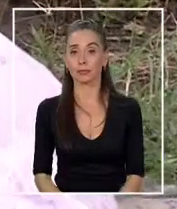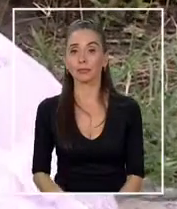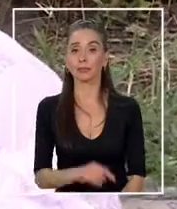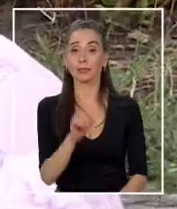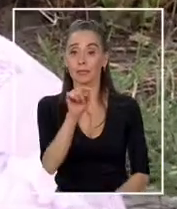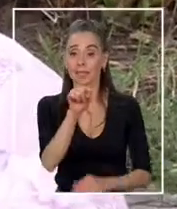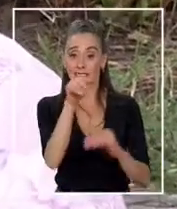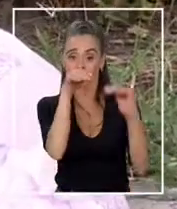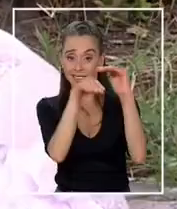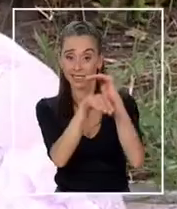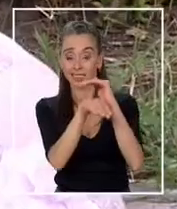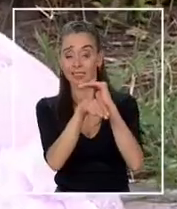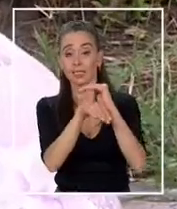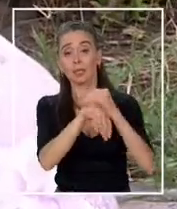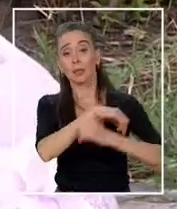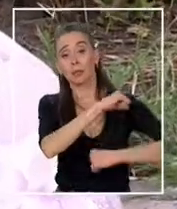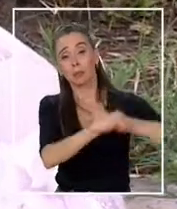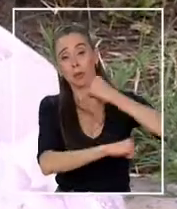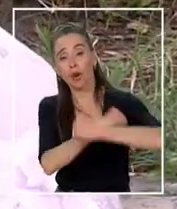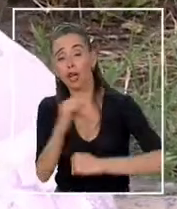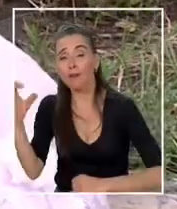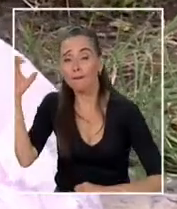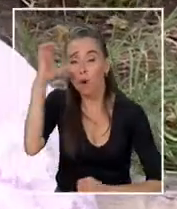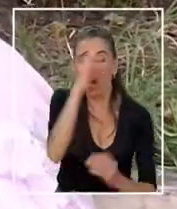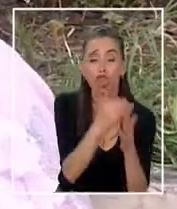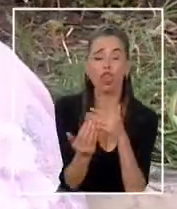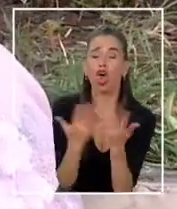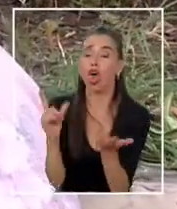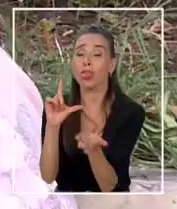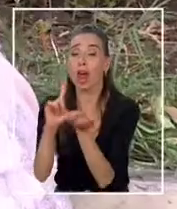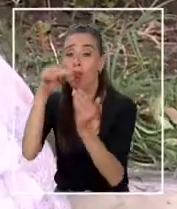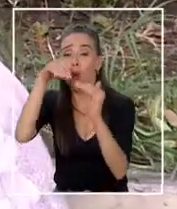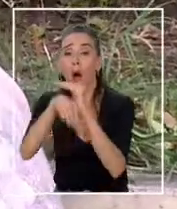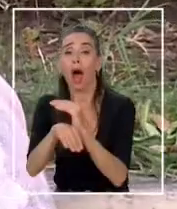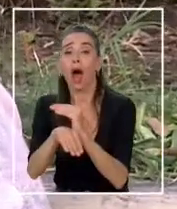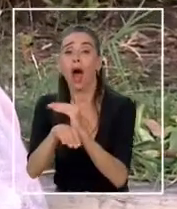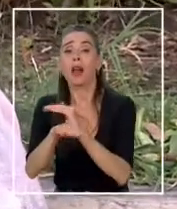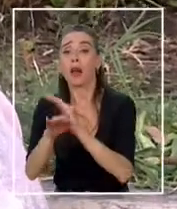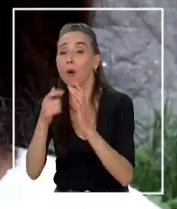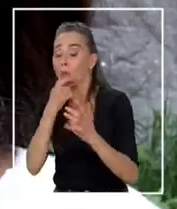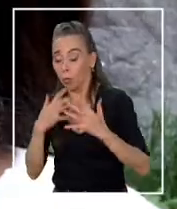Este es el lugar que buscamos por tantos años, que él pudiera descansar.